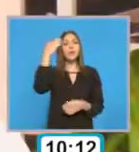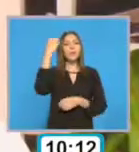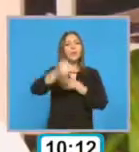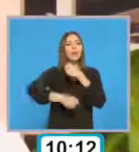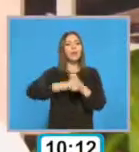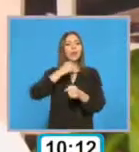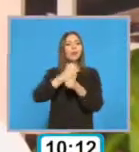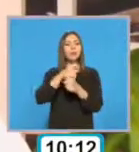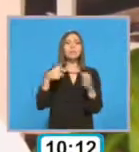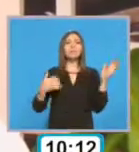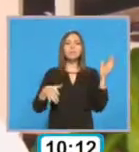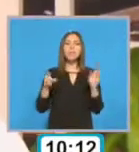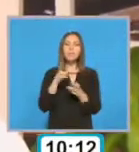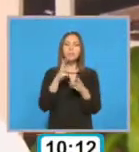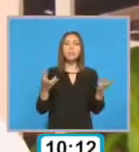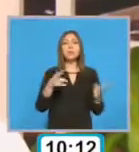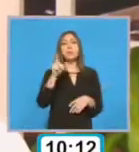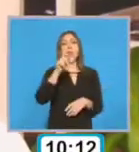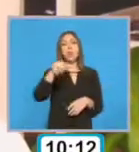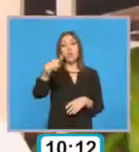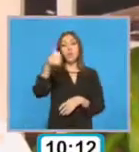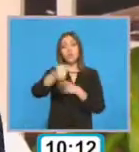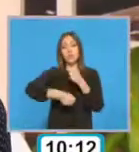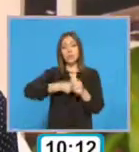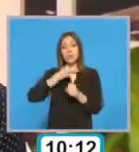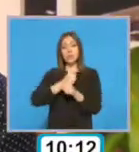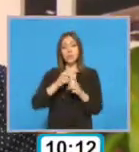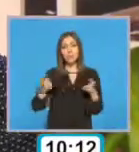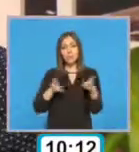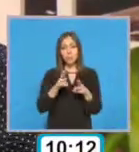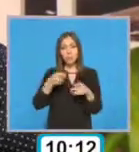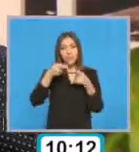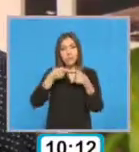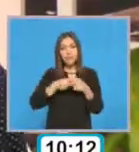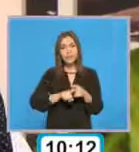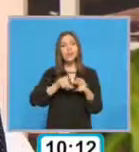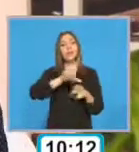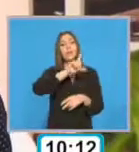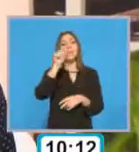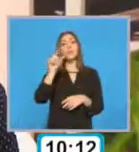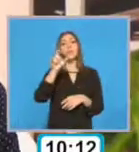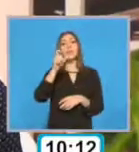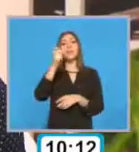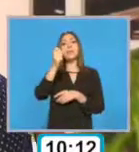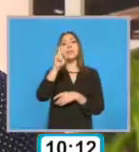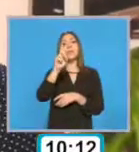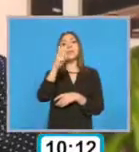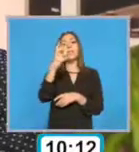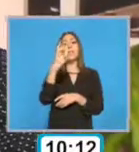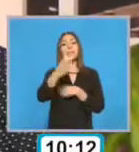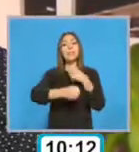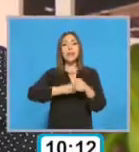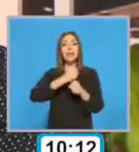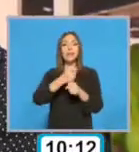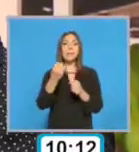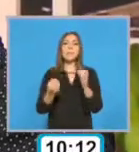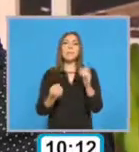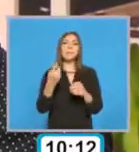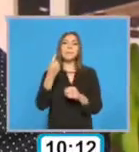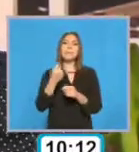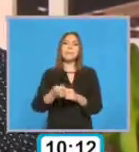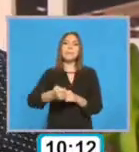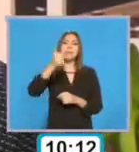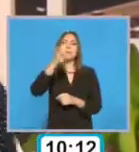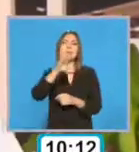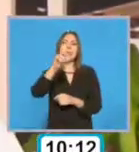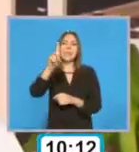desde que tengo 11 años, Ajá. pero saqué mi primer disco a los 33, eso fue en 2007, 2011, entonces